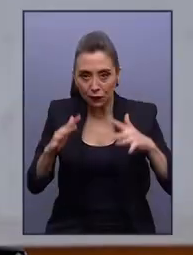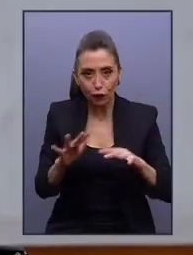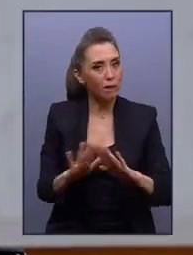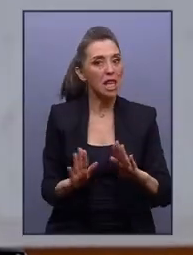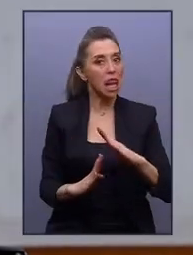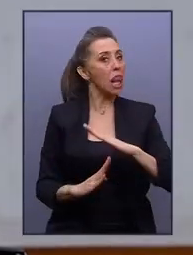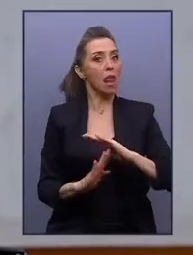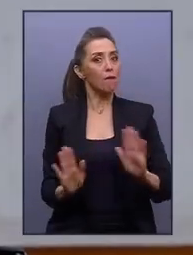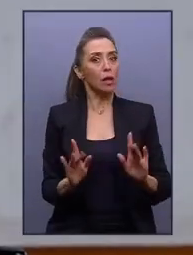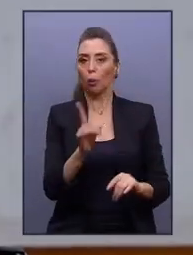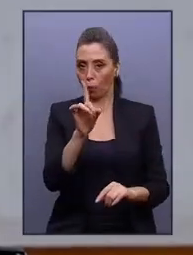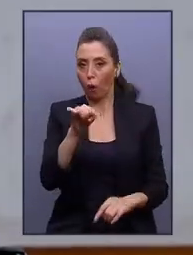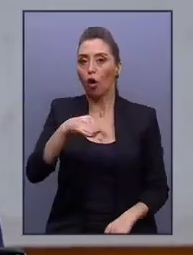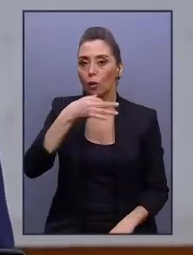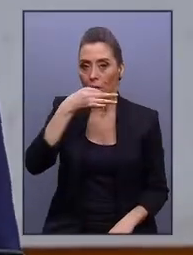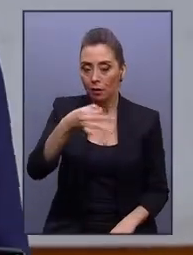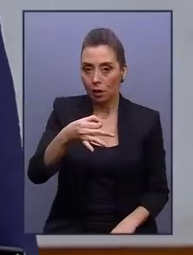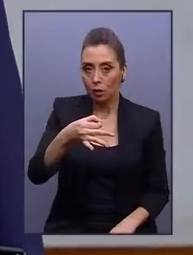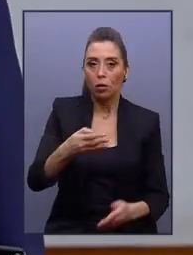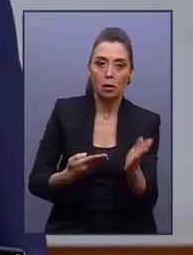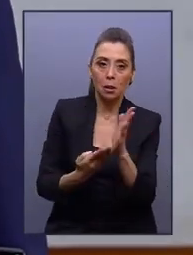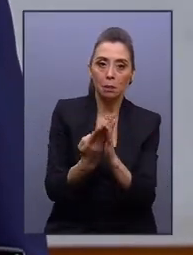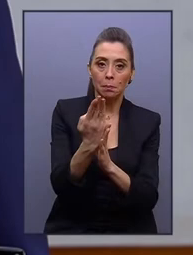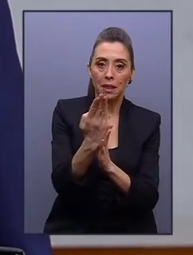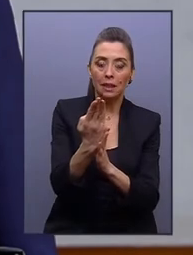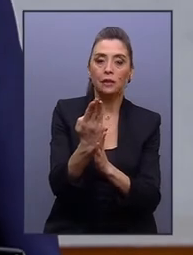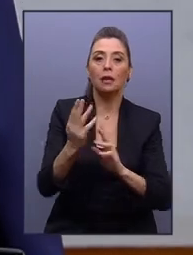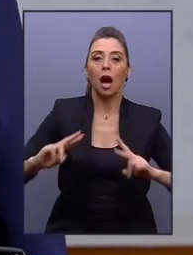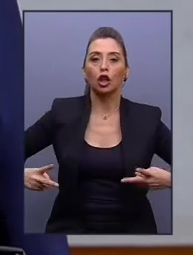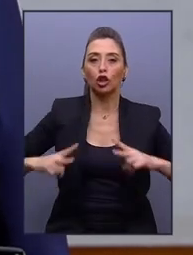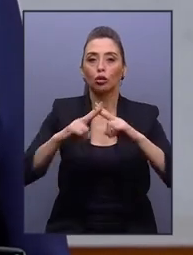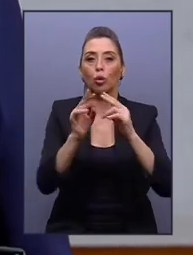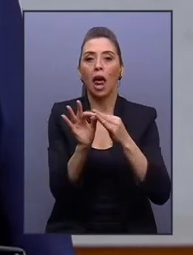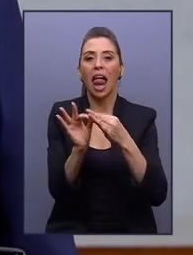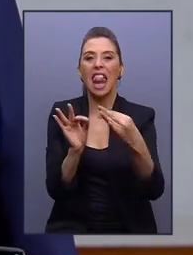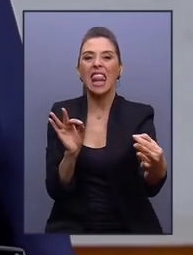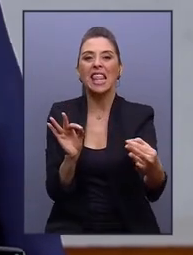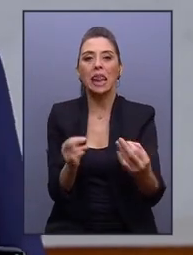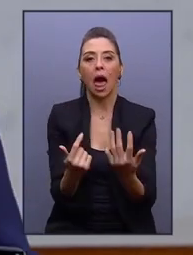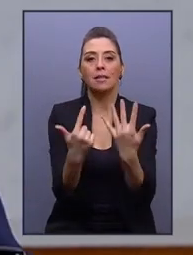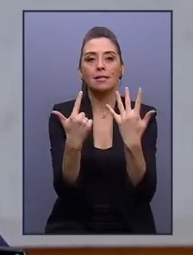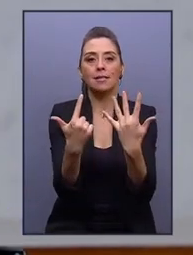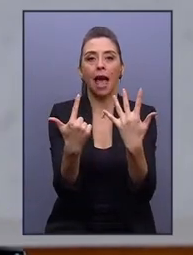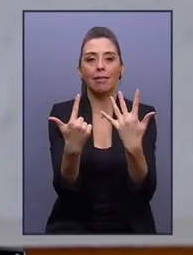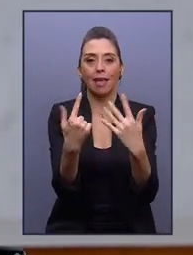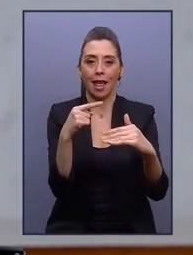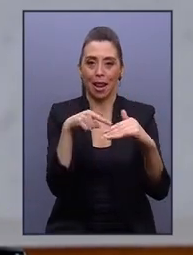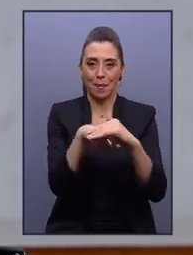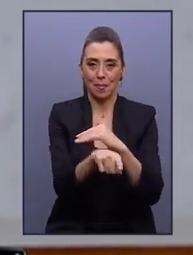Por eso quiero anunciar hoy que vamos a dar la partida al proceso de construcción de la línea 7 del metro.